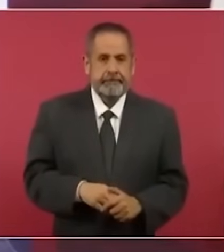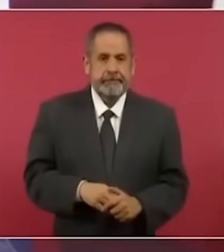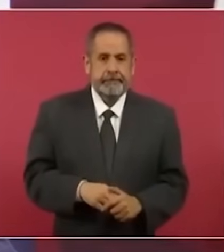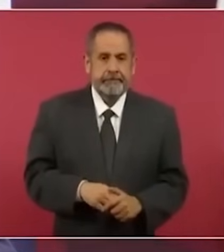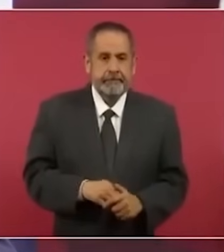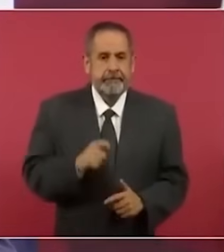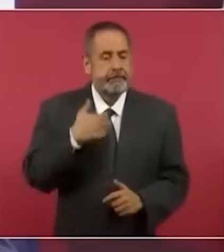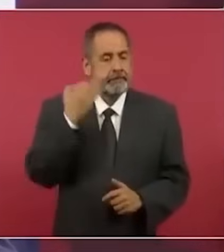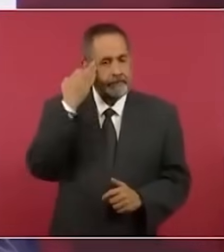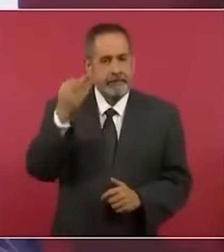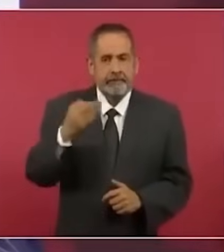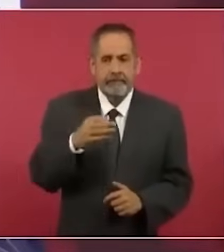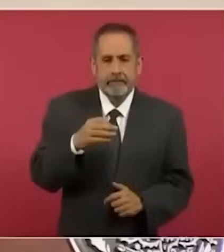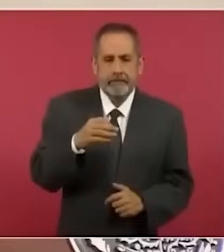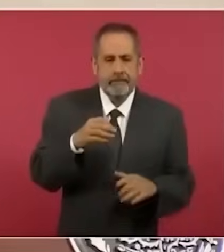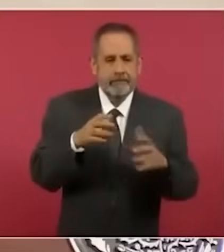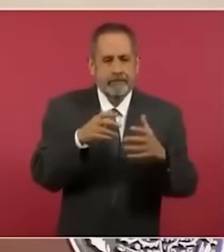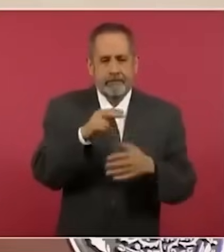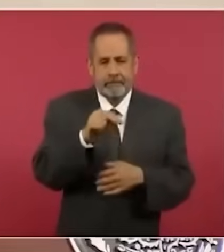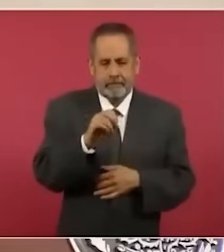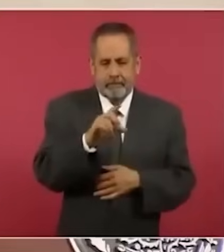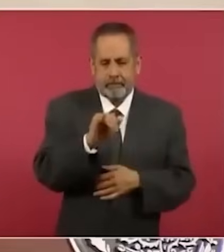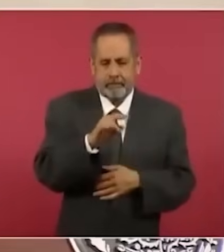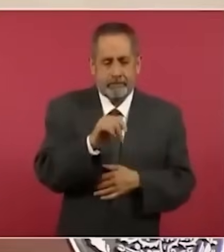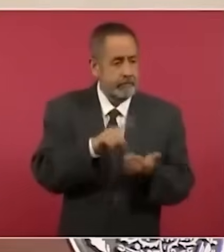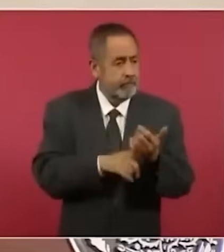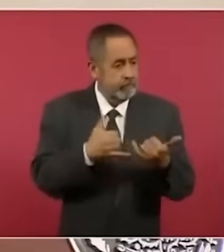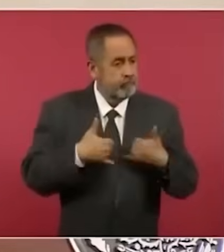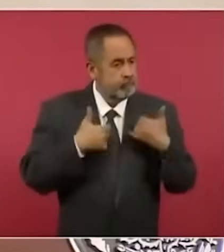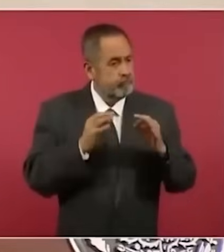periodo neoliberal, jóvenes, pues,